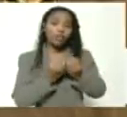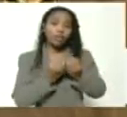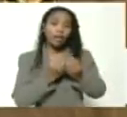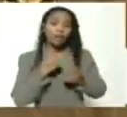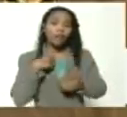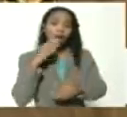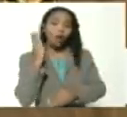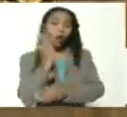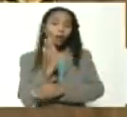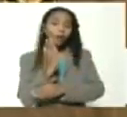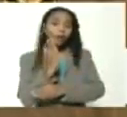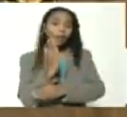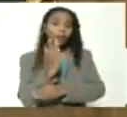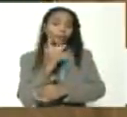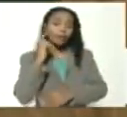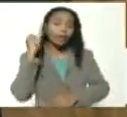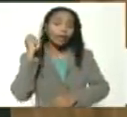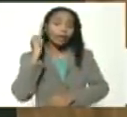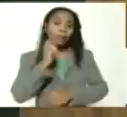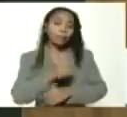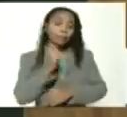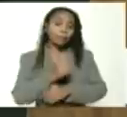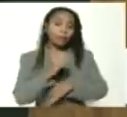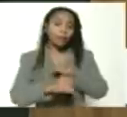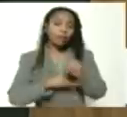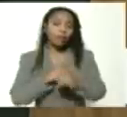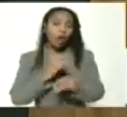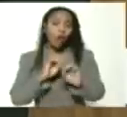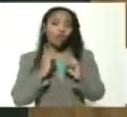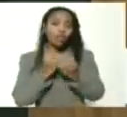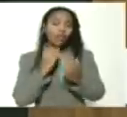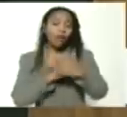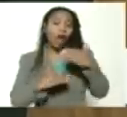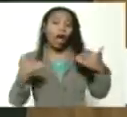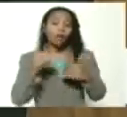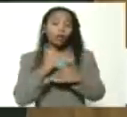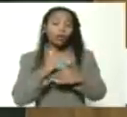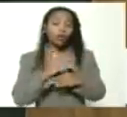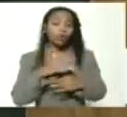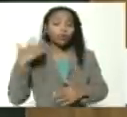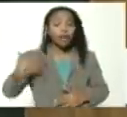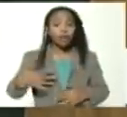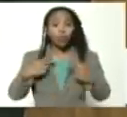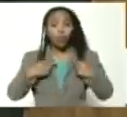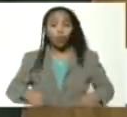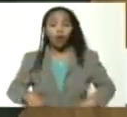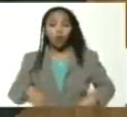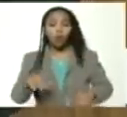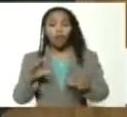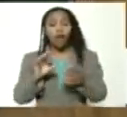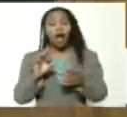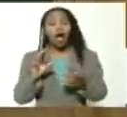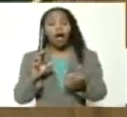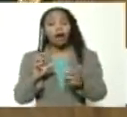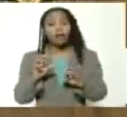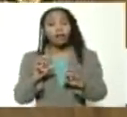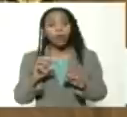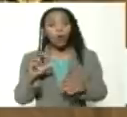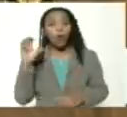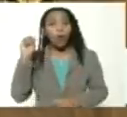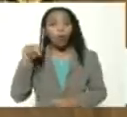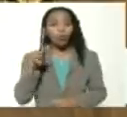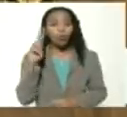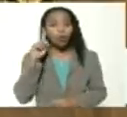Penal Internacional y de la oficina de la Alta Comisionada de Derechos Humanos de Naciones Unidas, la